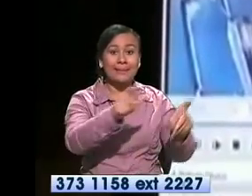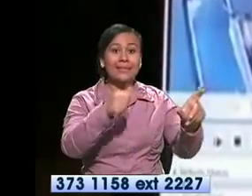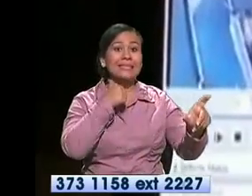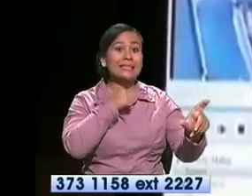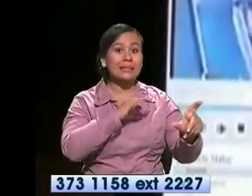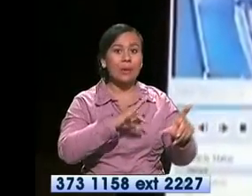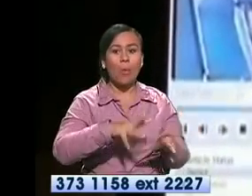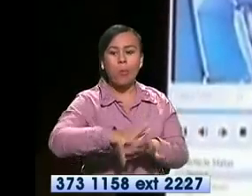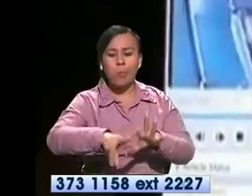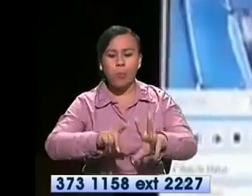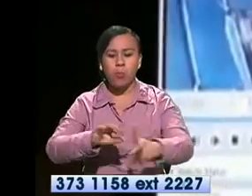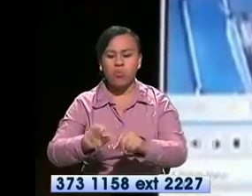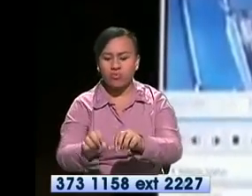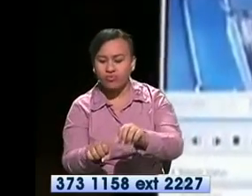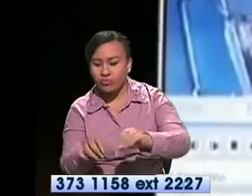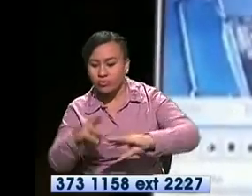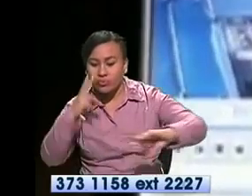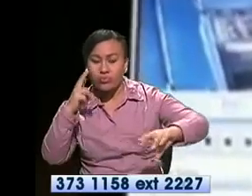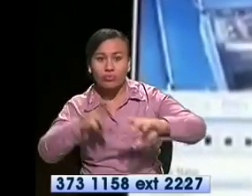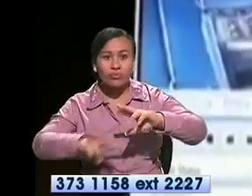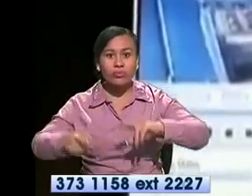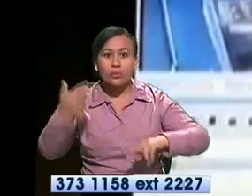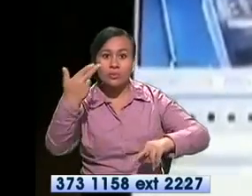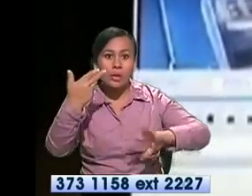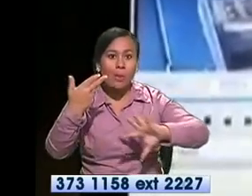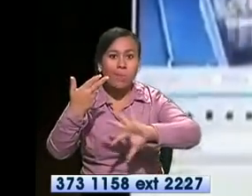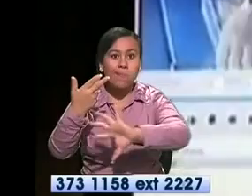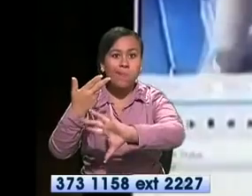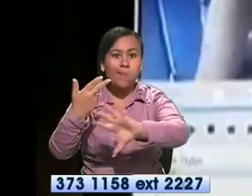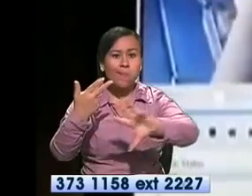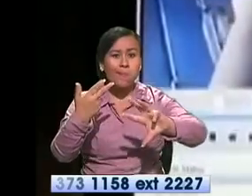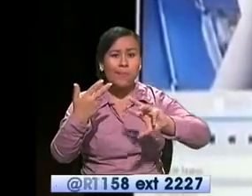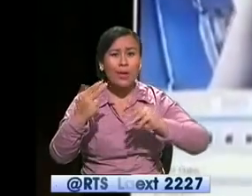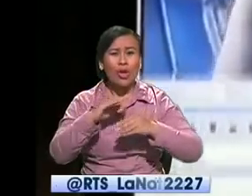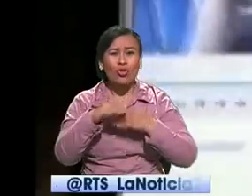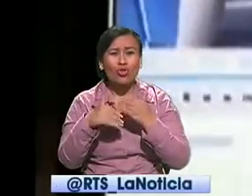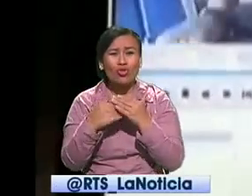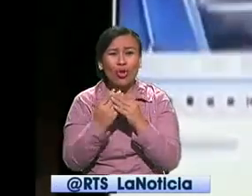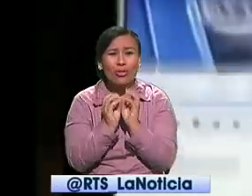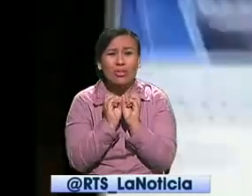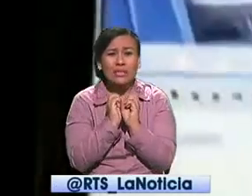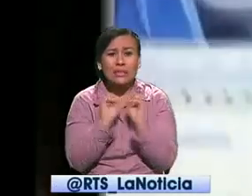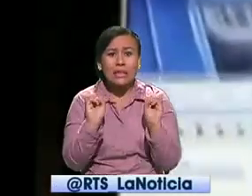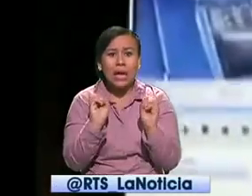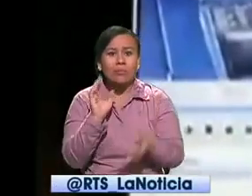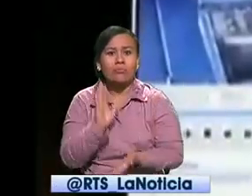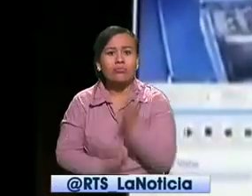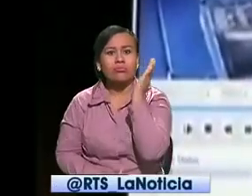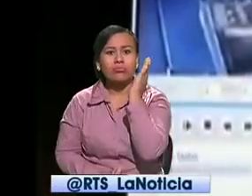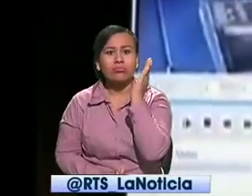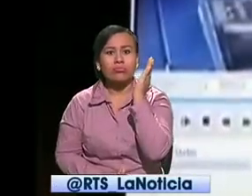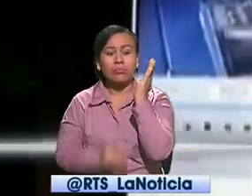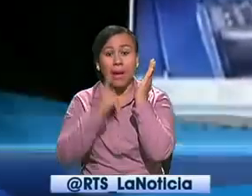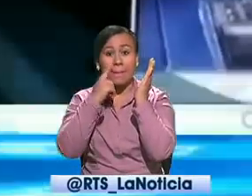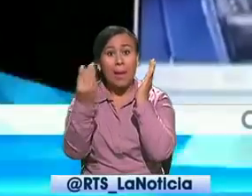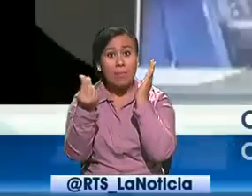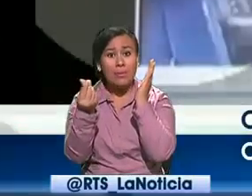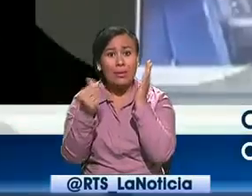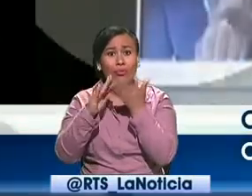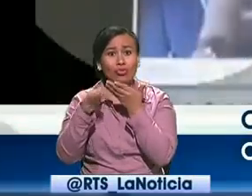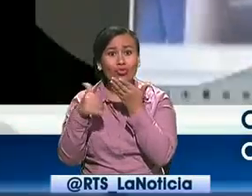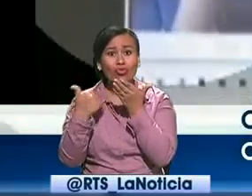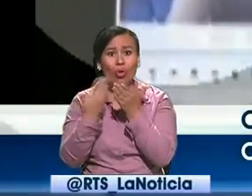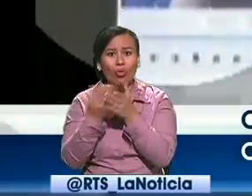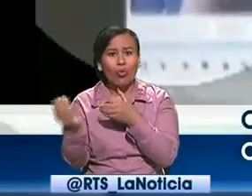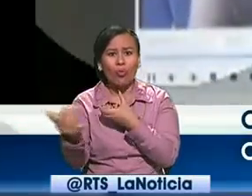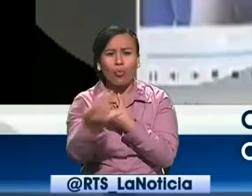tiempo para registrar todo lo que había hasta llevarse la última moneda. Llevándose la plata del cajón. El otro lo está apuntalando con el revólver y